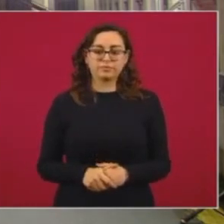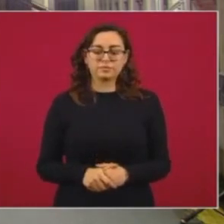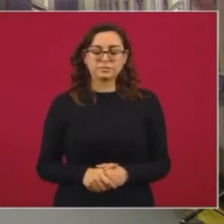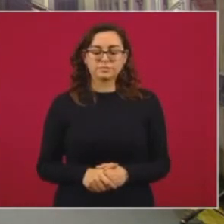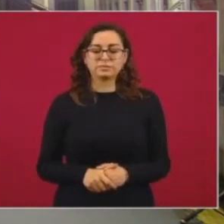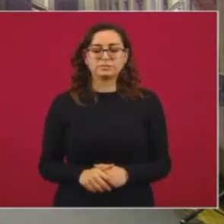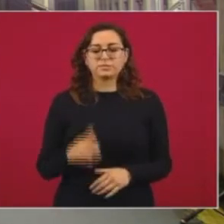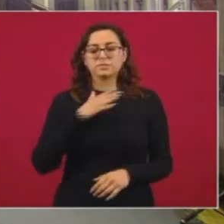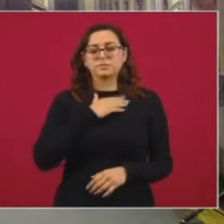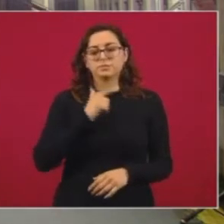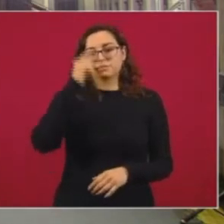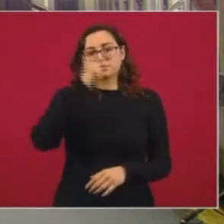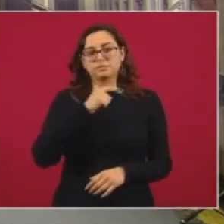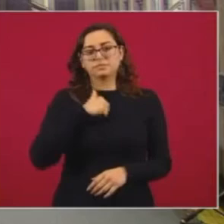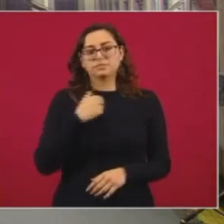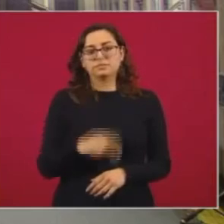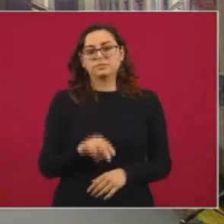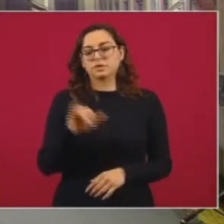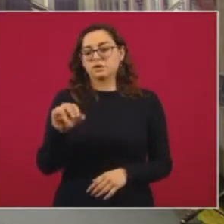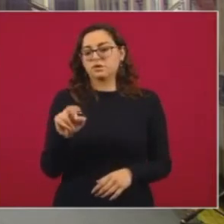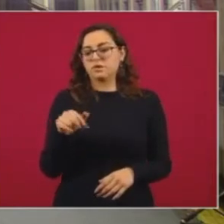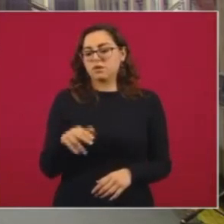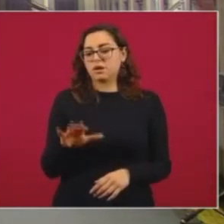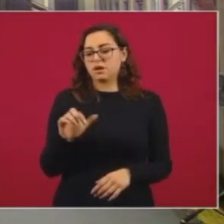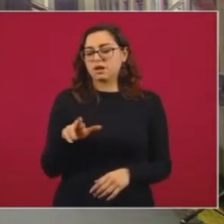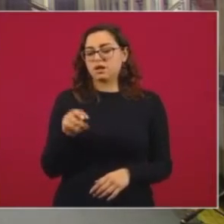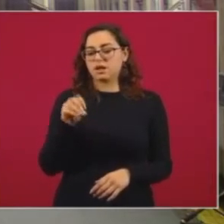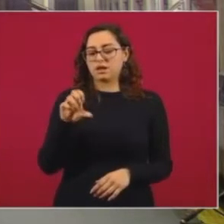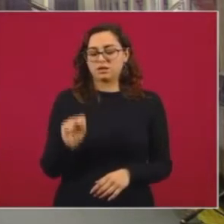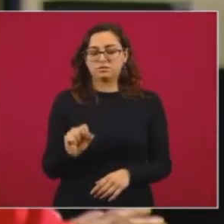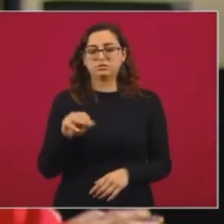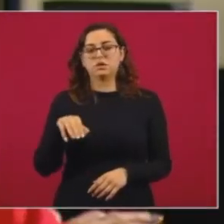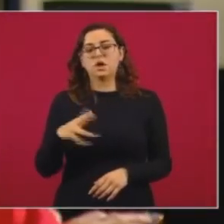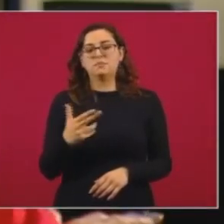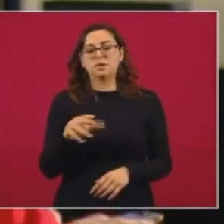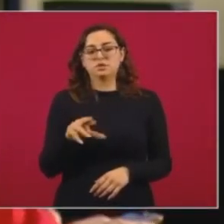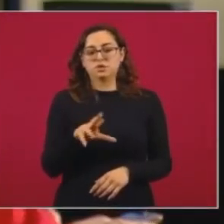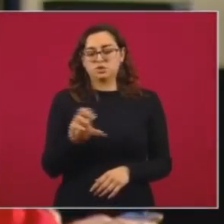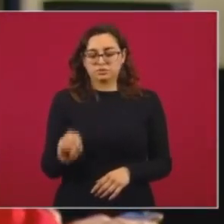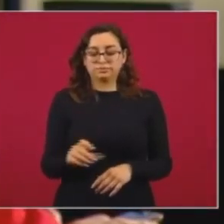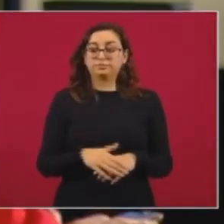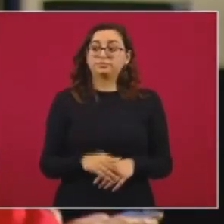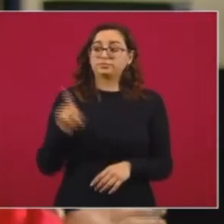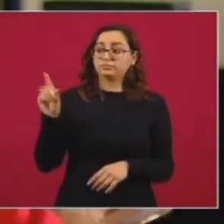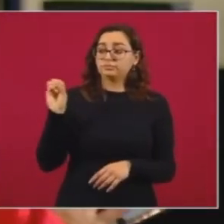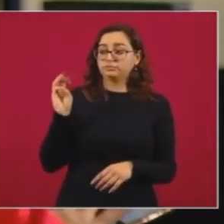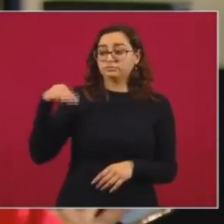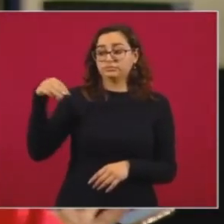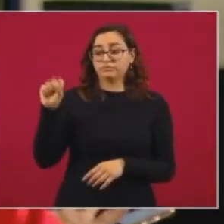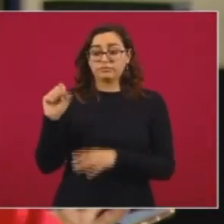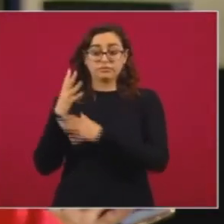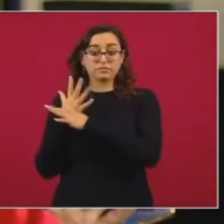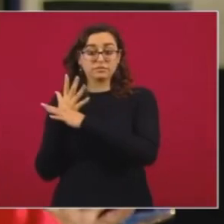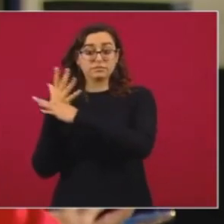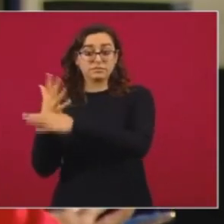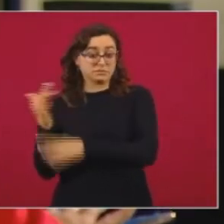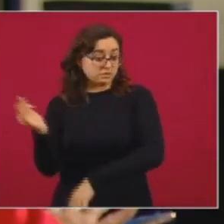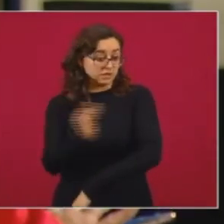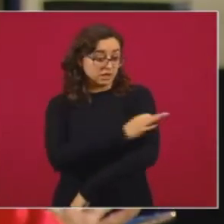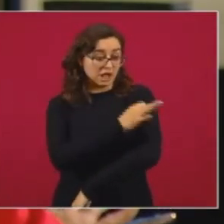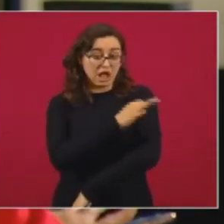Sí, buenas noches. Juan Carlos Machorro, AM de Querétaro. Doctor, la OMS ha señalado que la vacunación no debe ser